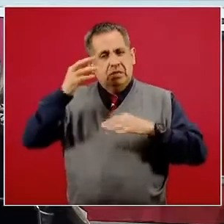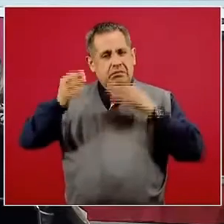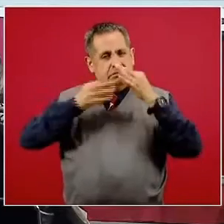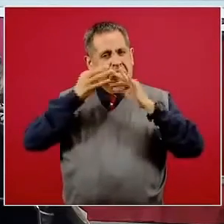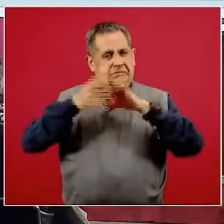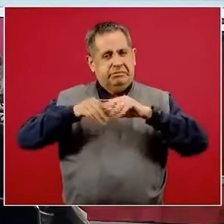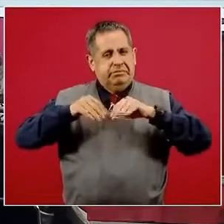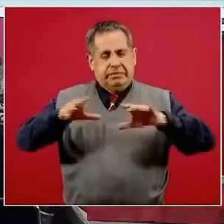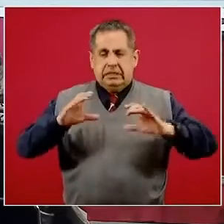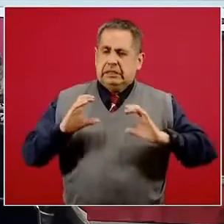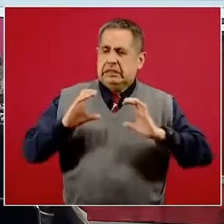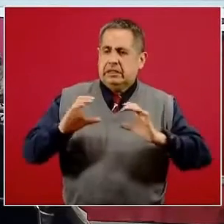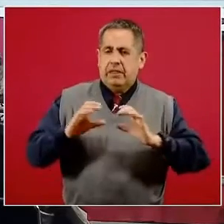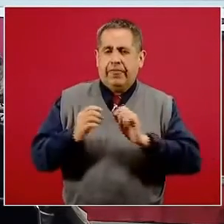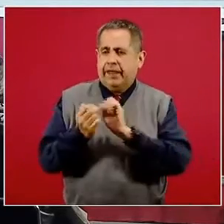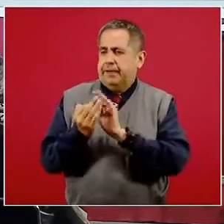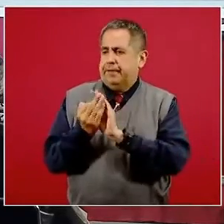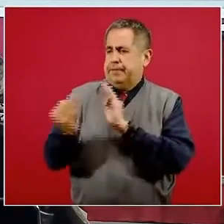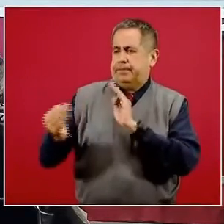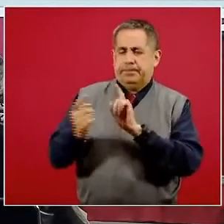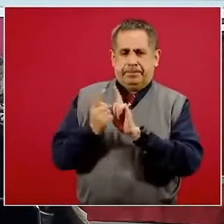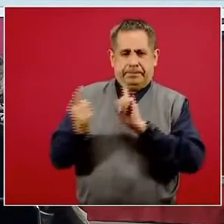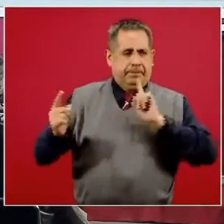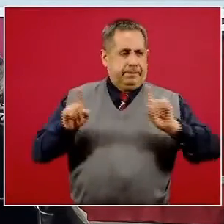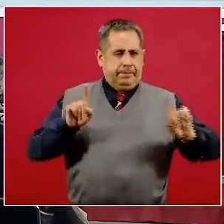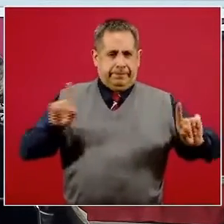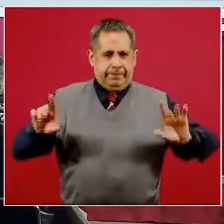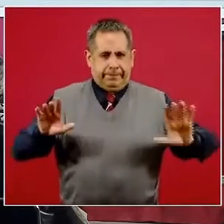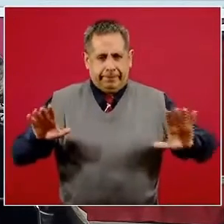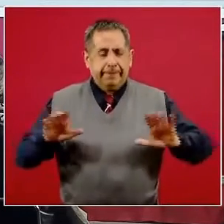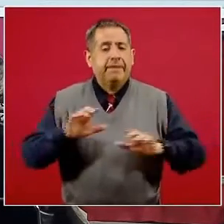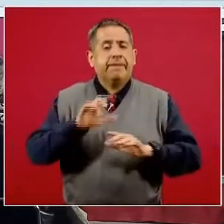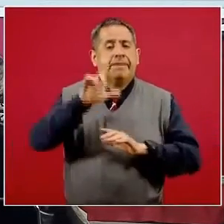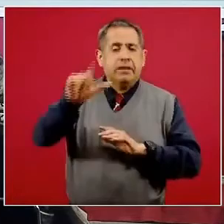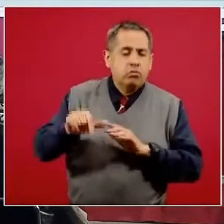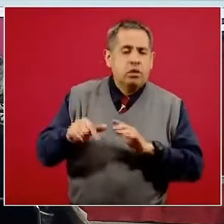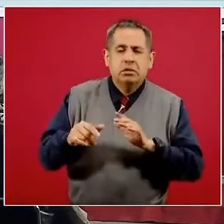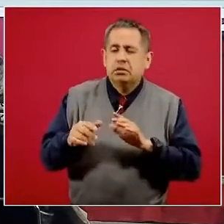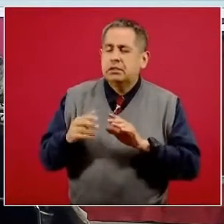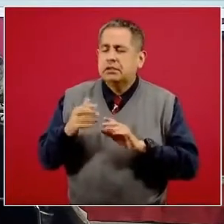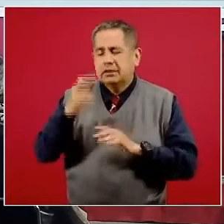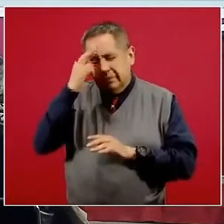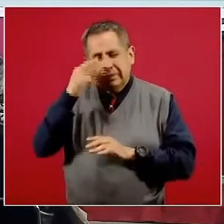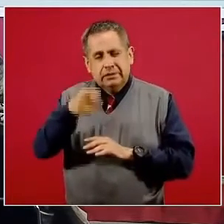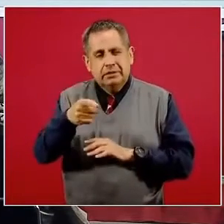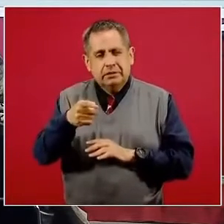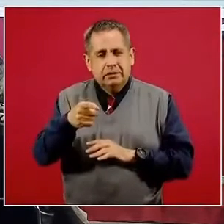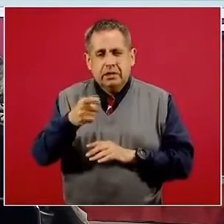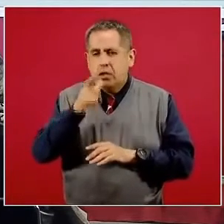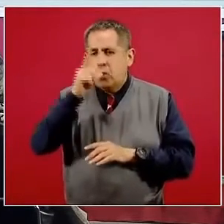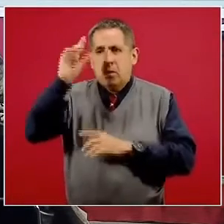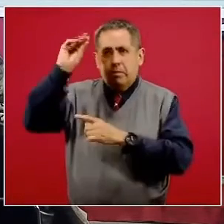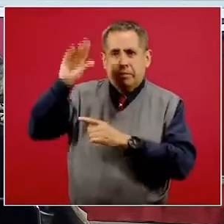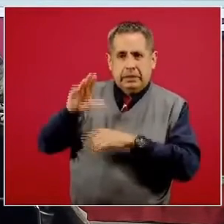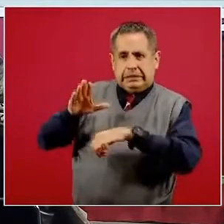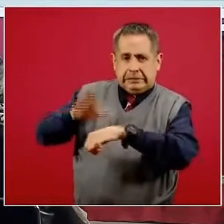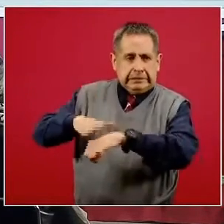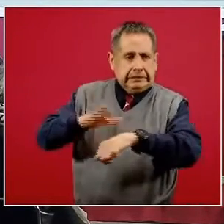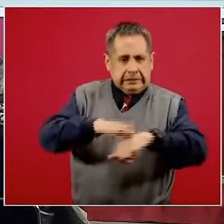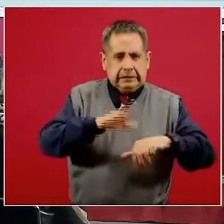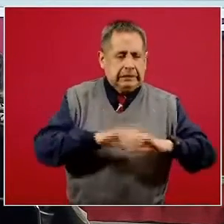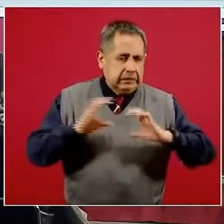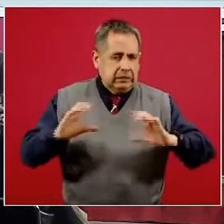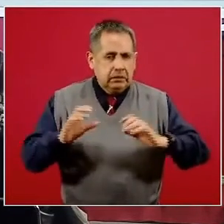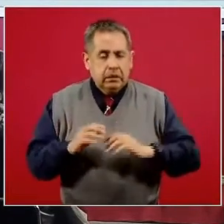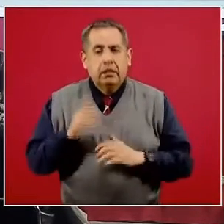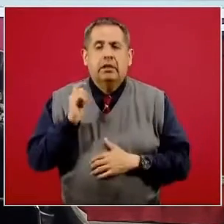Nacional de Sana Distancia y después con el manejo de estos semáforos epidemiológicos,